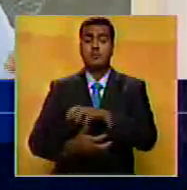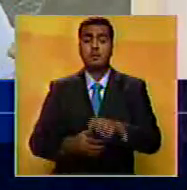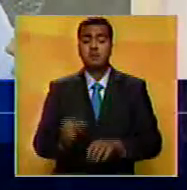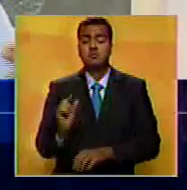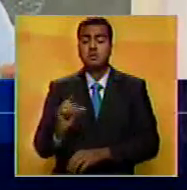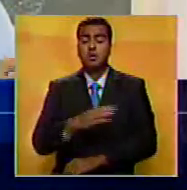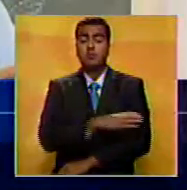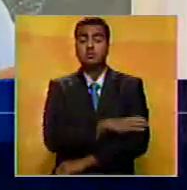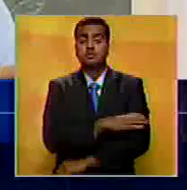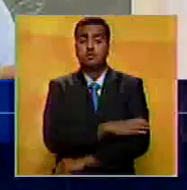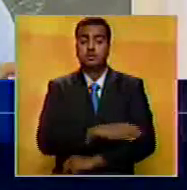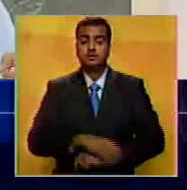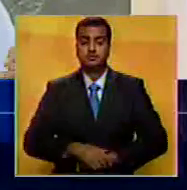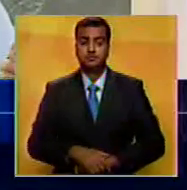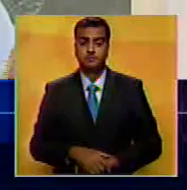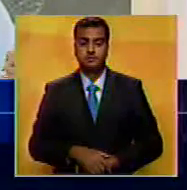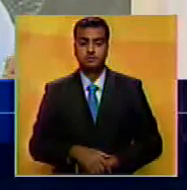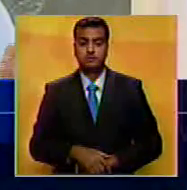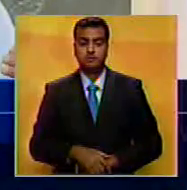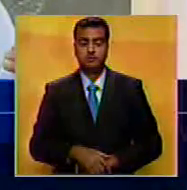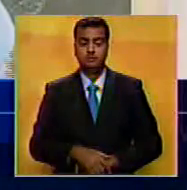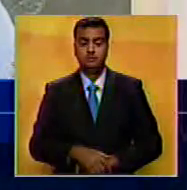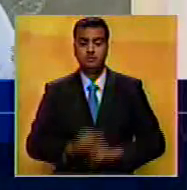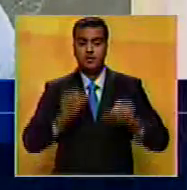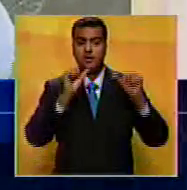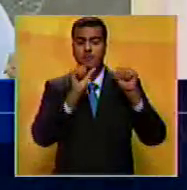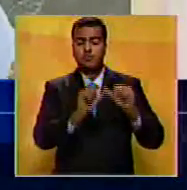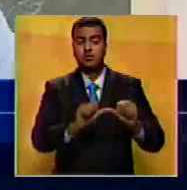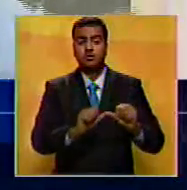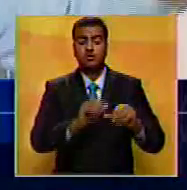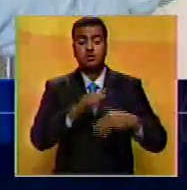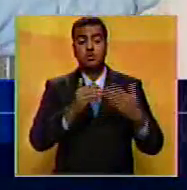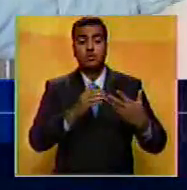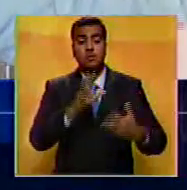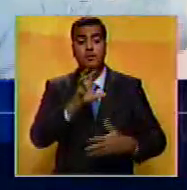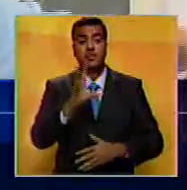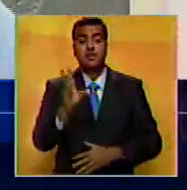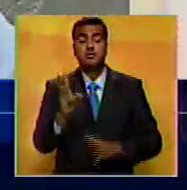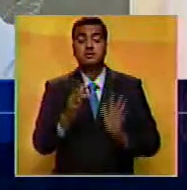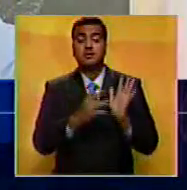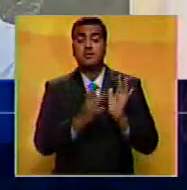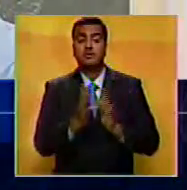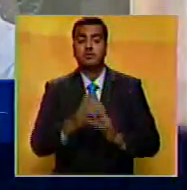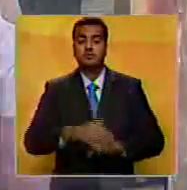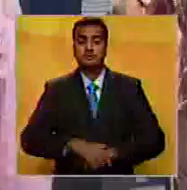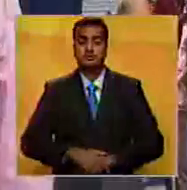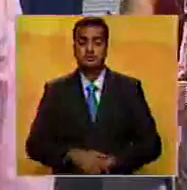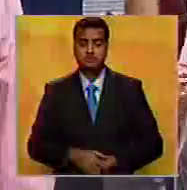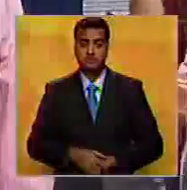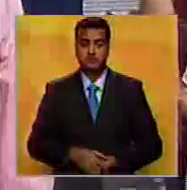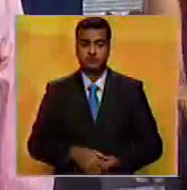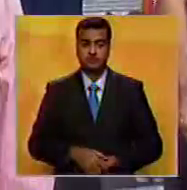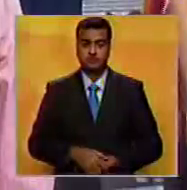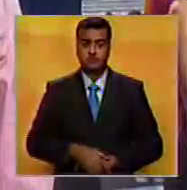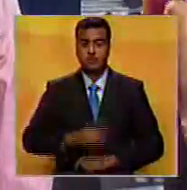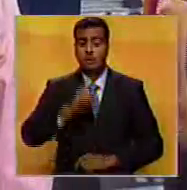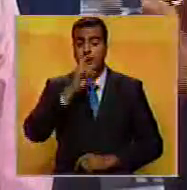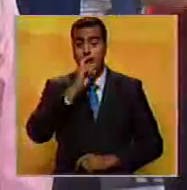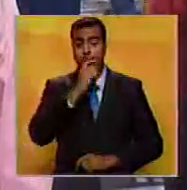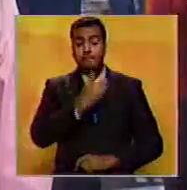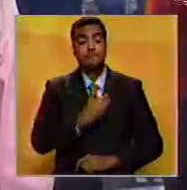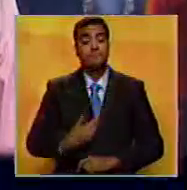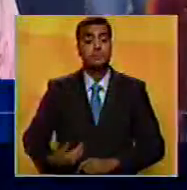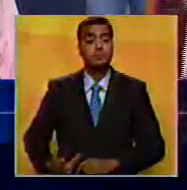minorías opositoras que le han impuesto en escalada al país desde el 6 de abril. Nicolás Maduro, presidente